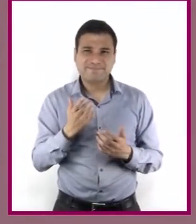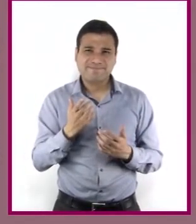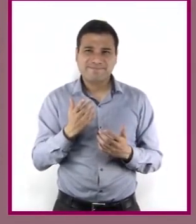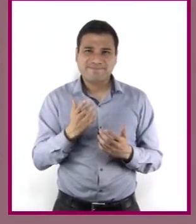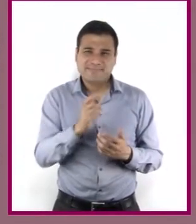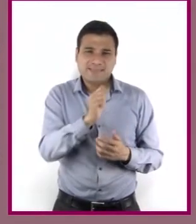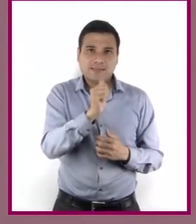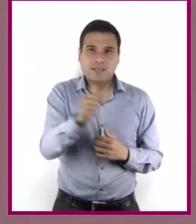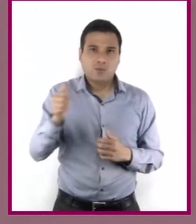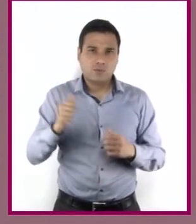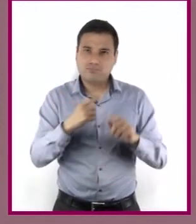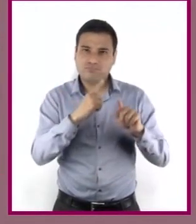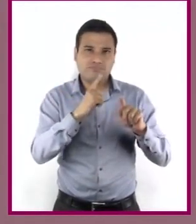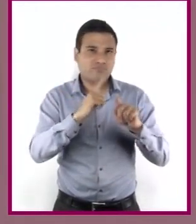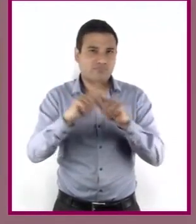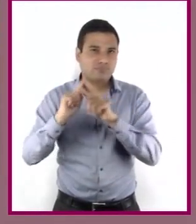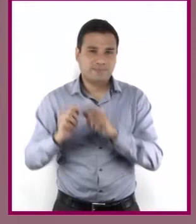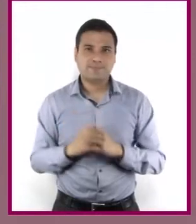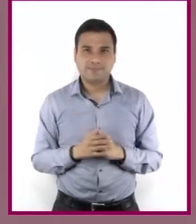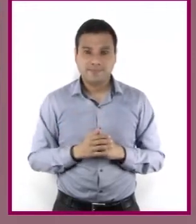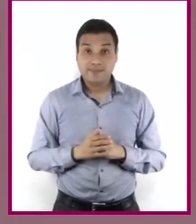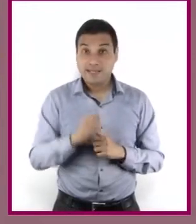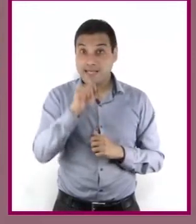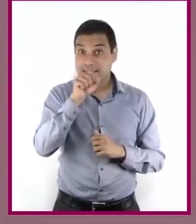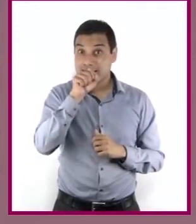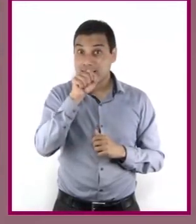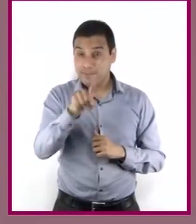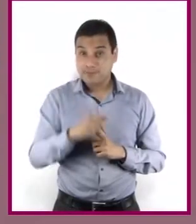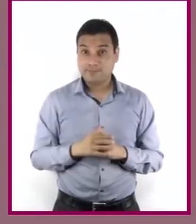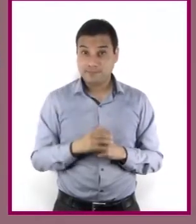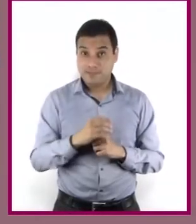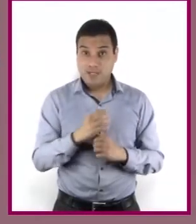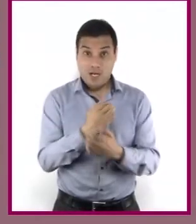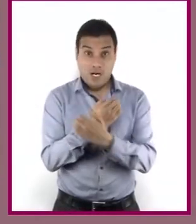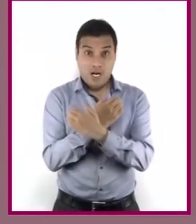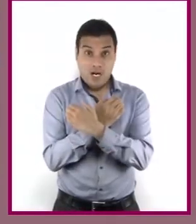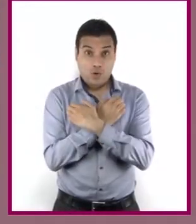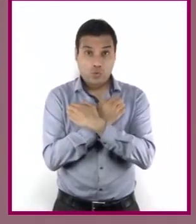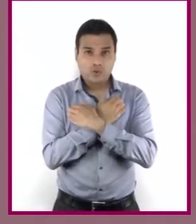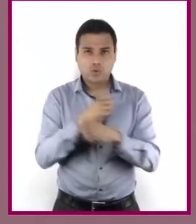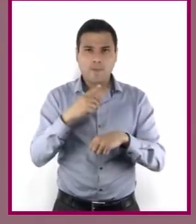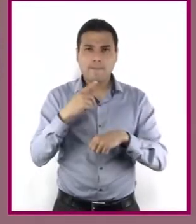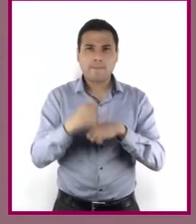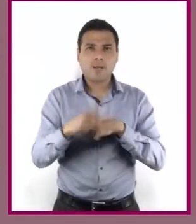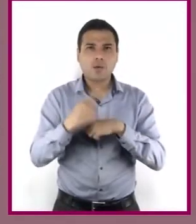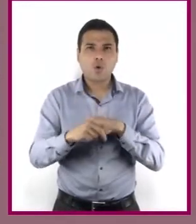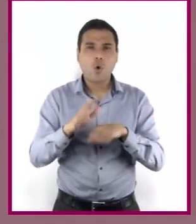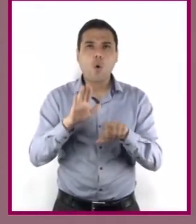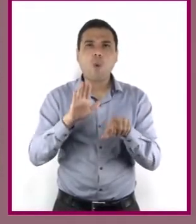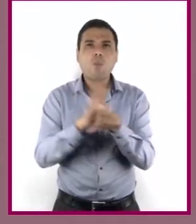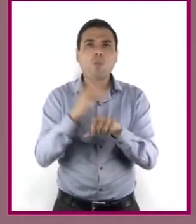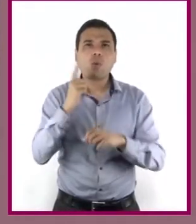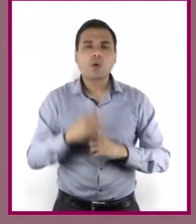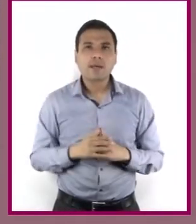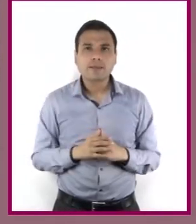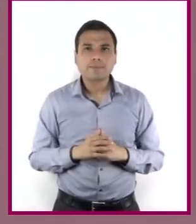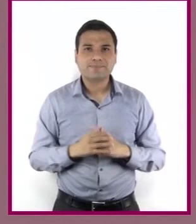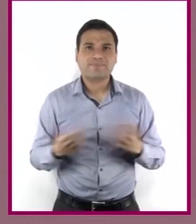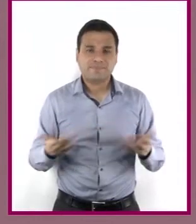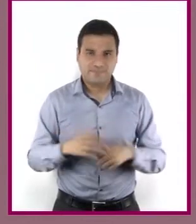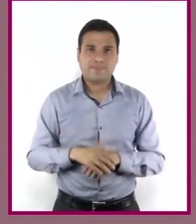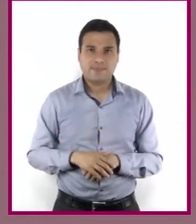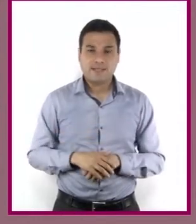las instituciones escolares. Además, la educación se ve afectada por el género y las diferencias étnicas